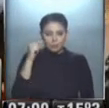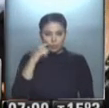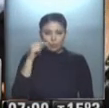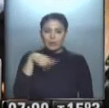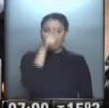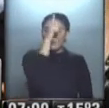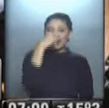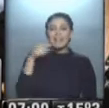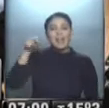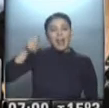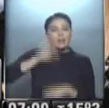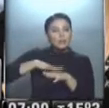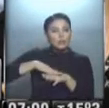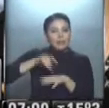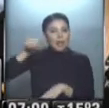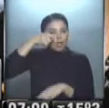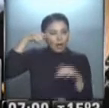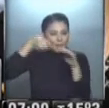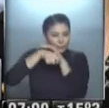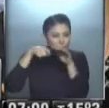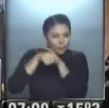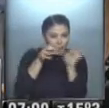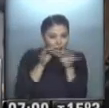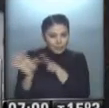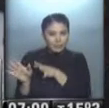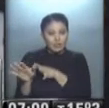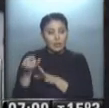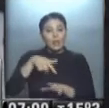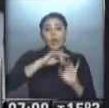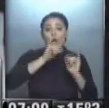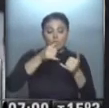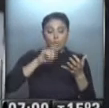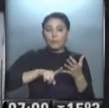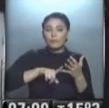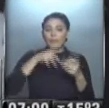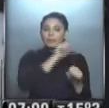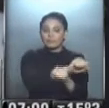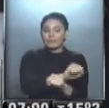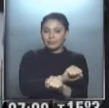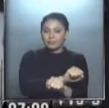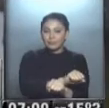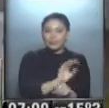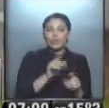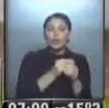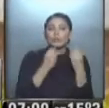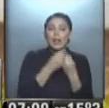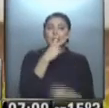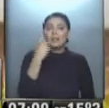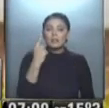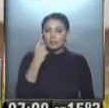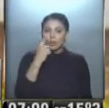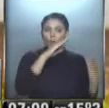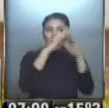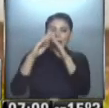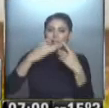vinculan con la venta de drogas en la zona norte de rosario el joven fue apresado en uno de los 21 allanamientos realizados por efectivos